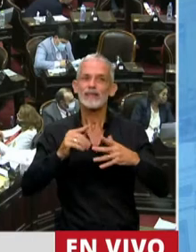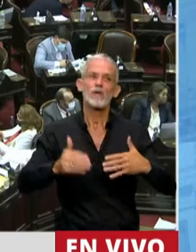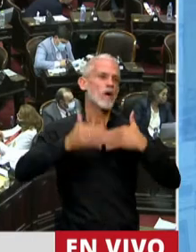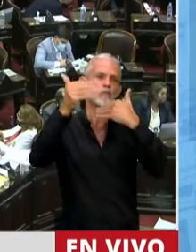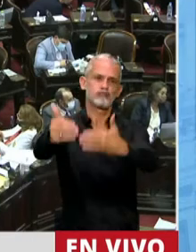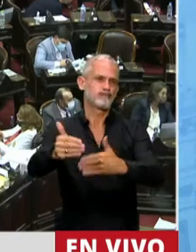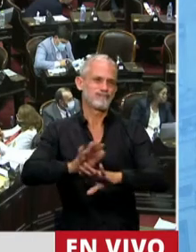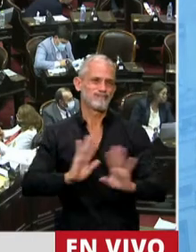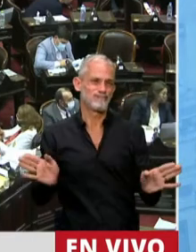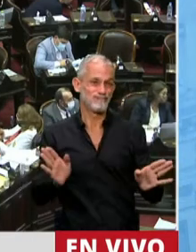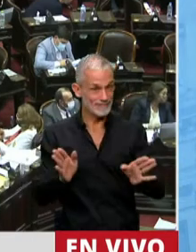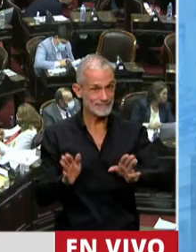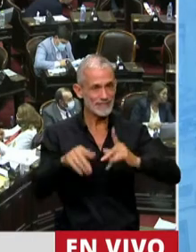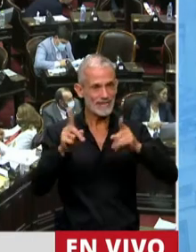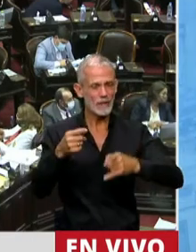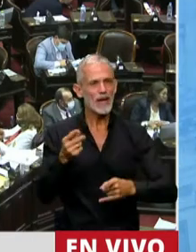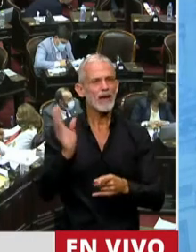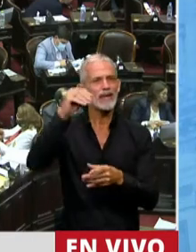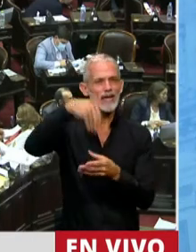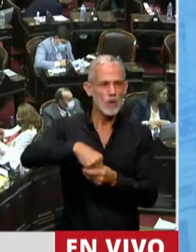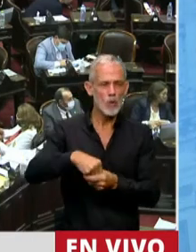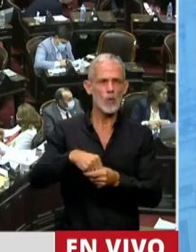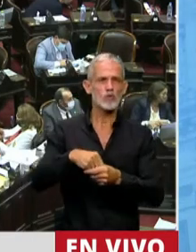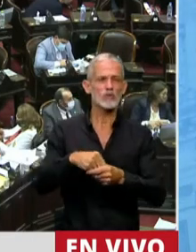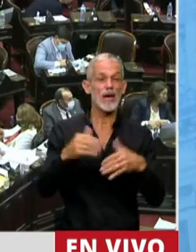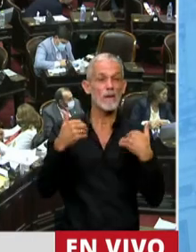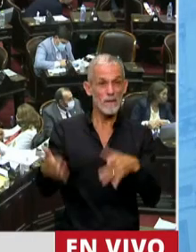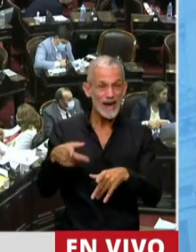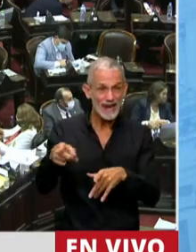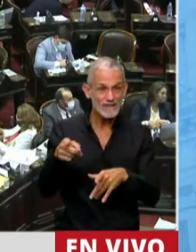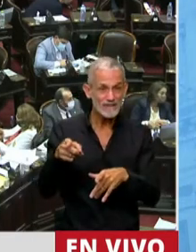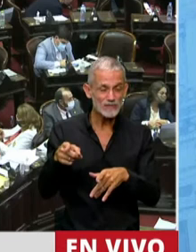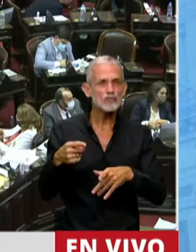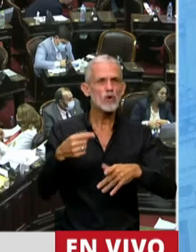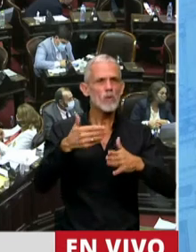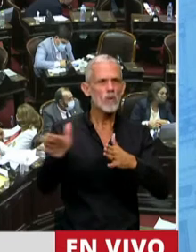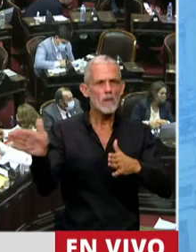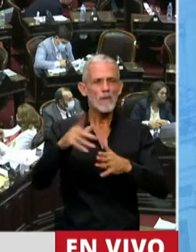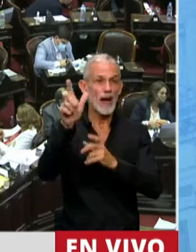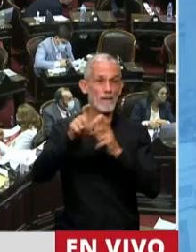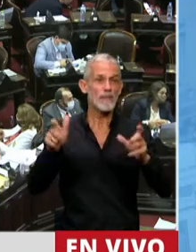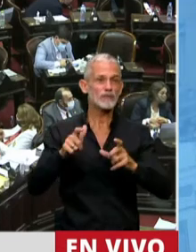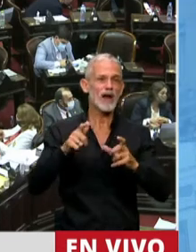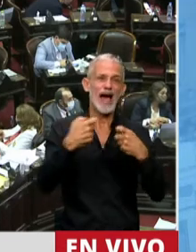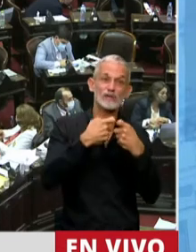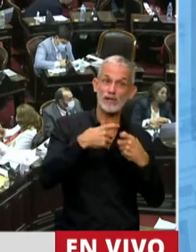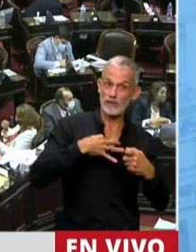quiero destacar que comprende estos beneficios que regirán para las personas